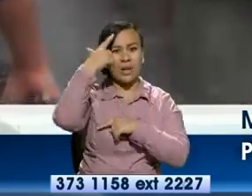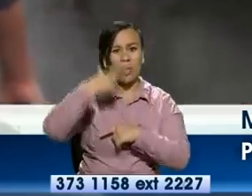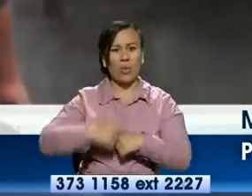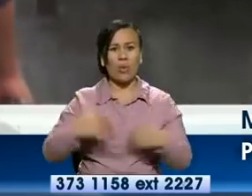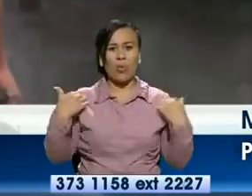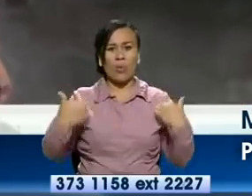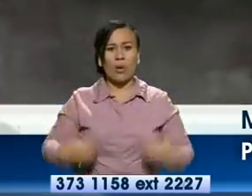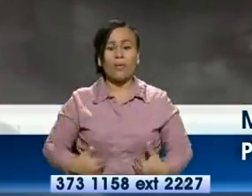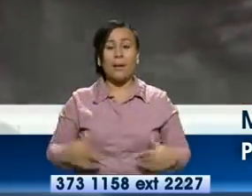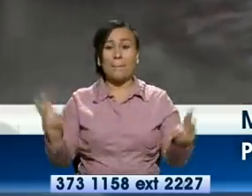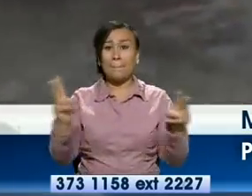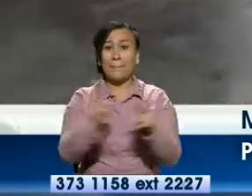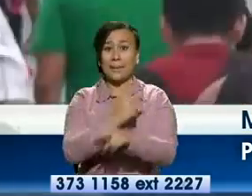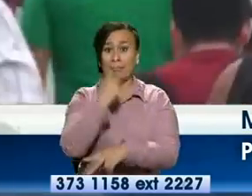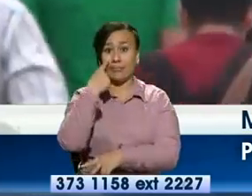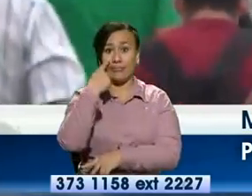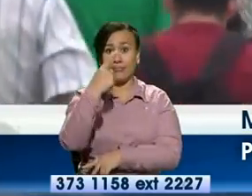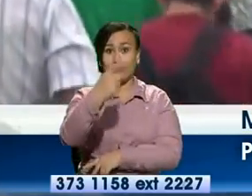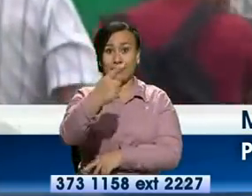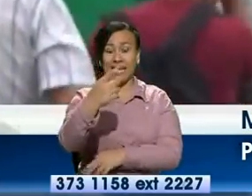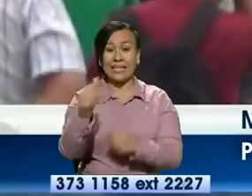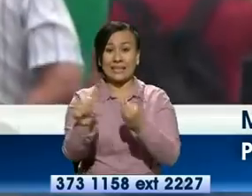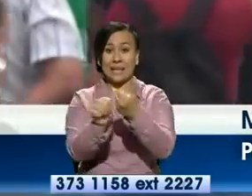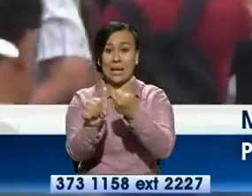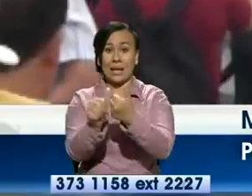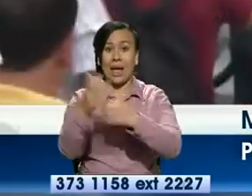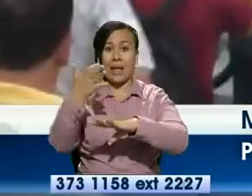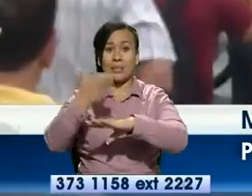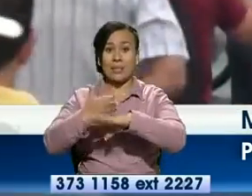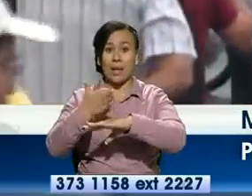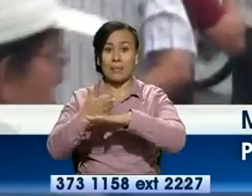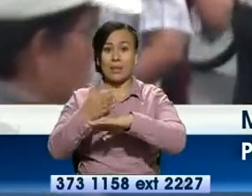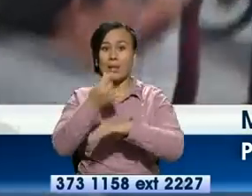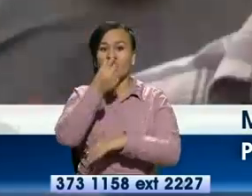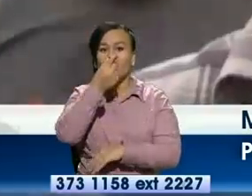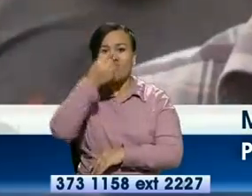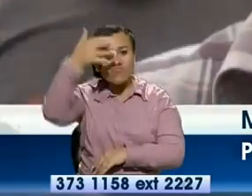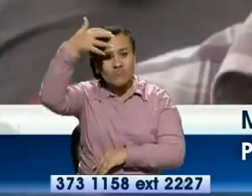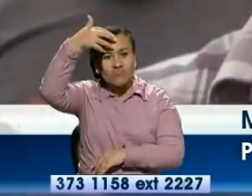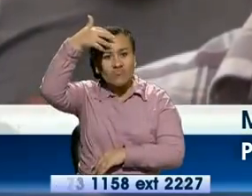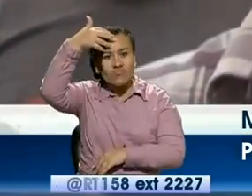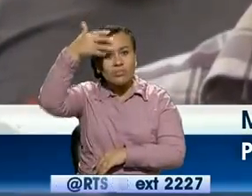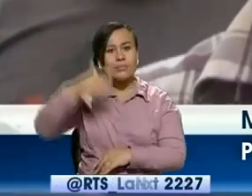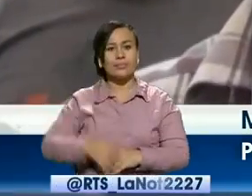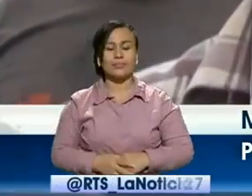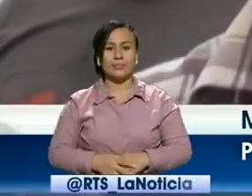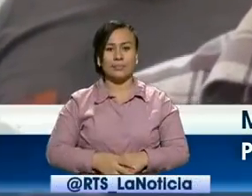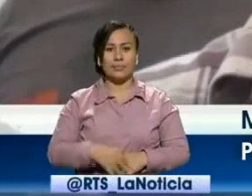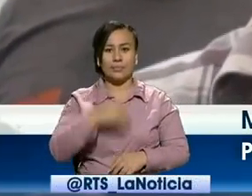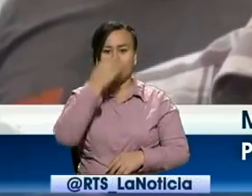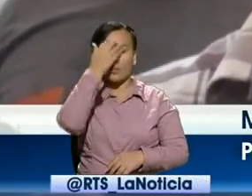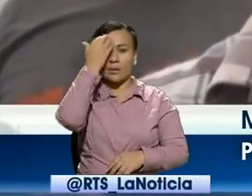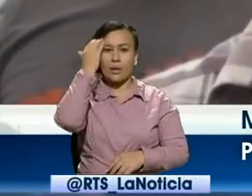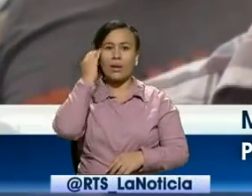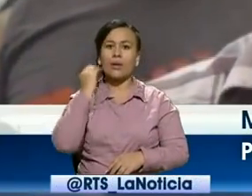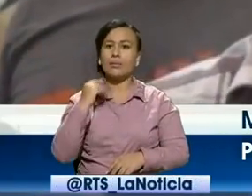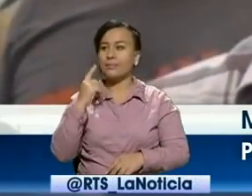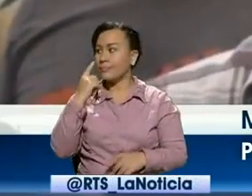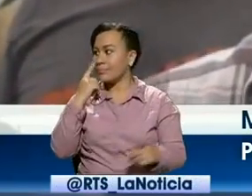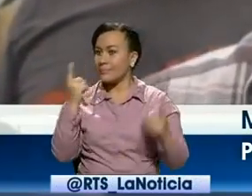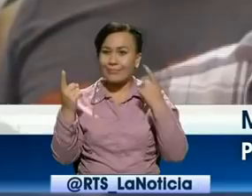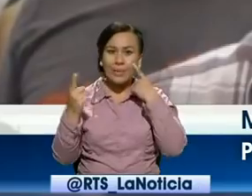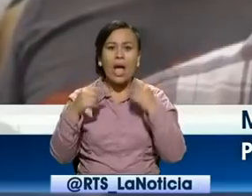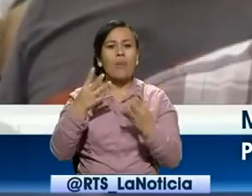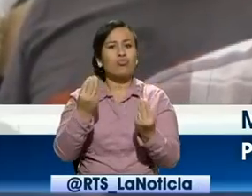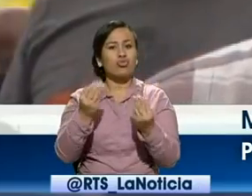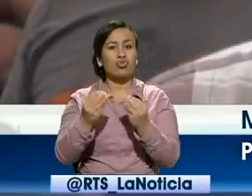accidente ocurrió en la avenida Abraham Calasacón frente a la terminal terrestre de Santo Domingo. No hay policías, no hay quien controle, los buses pasan uno más